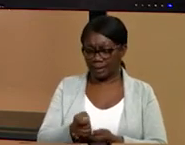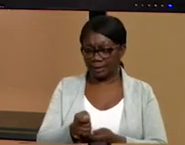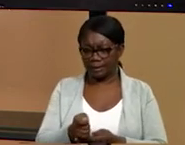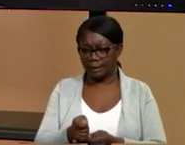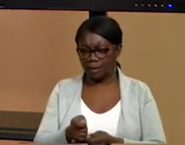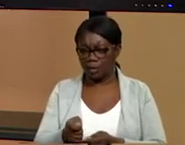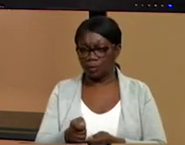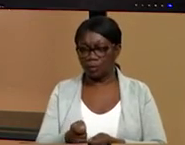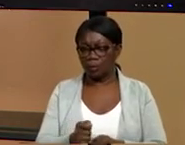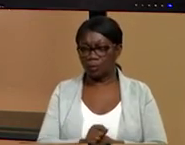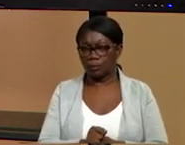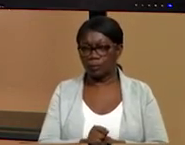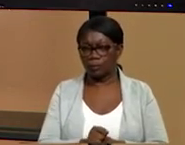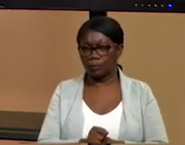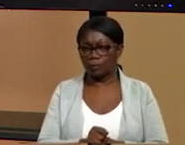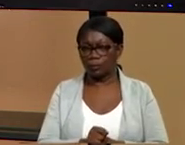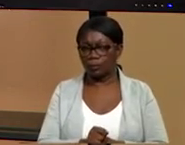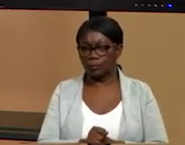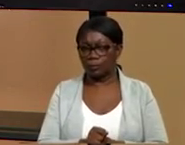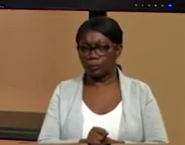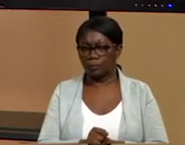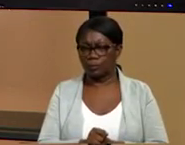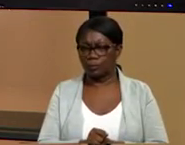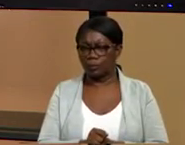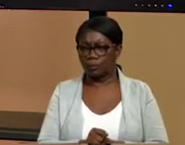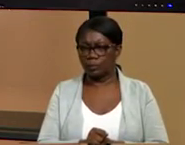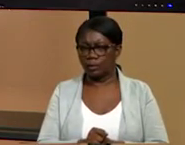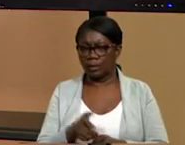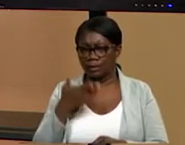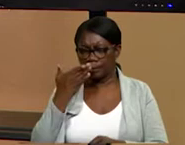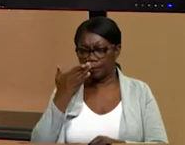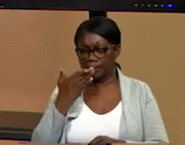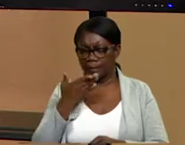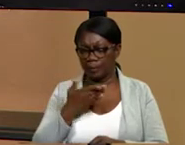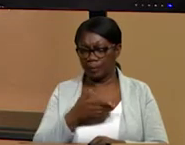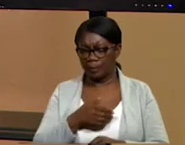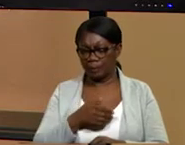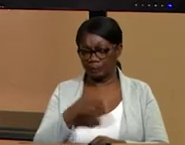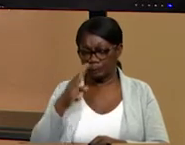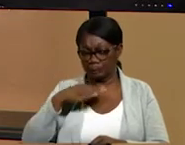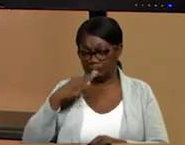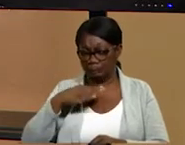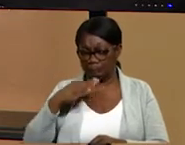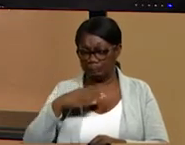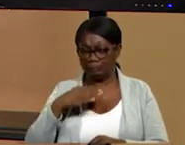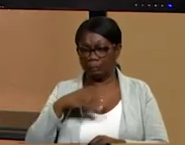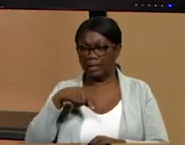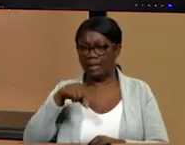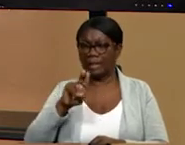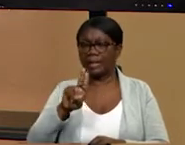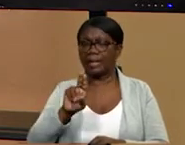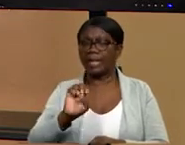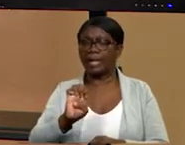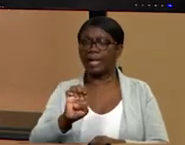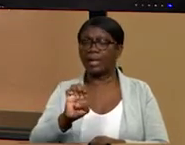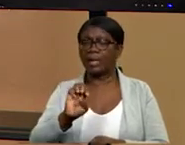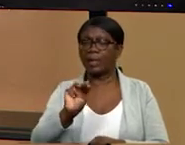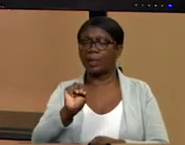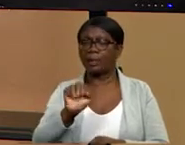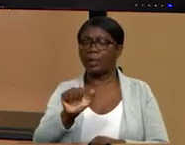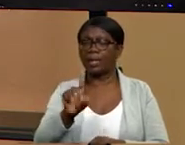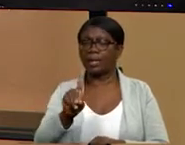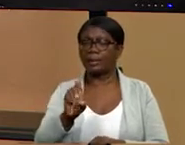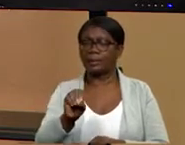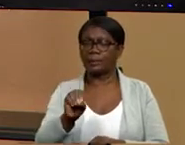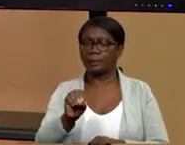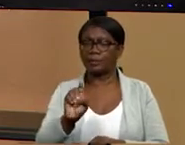lo alimenta y tú sientes que tiene un olor a quemado, eso te ayuda a identificar, ¿verdad?, el lugar